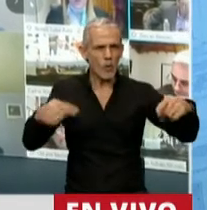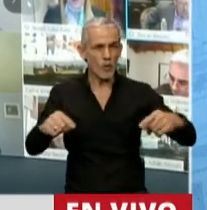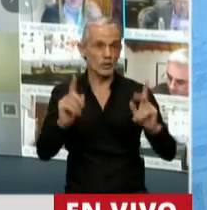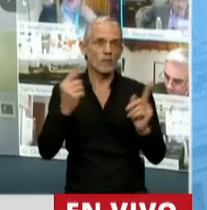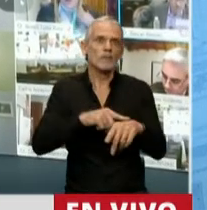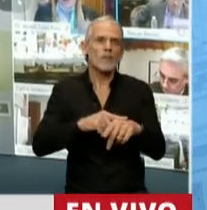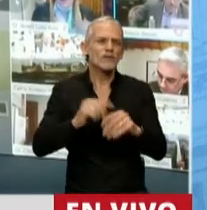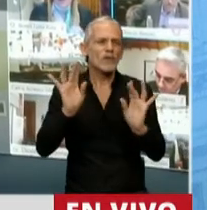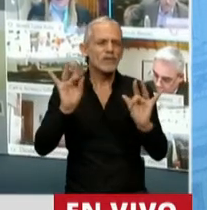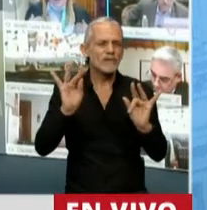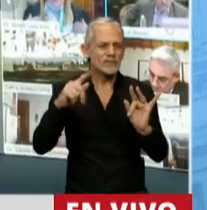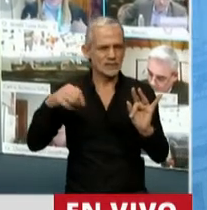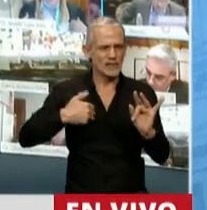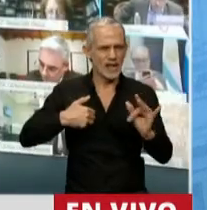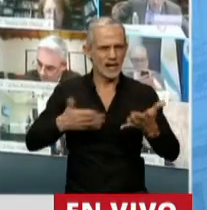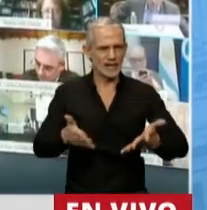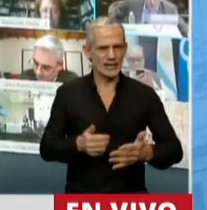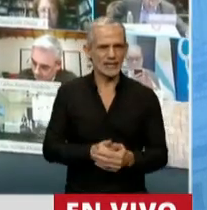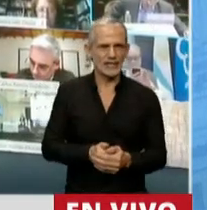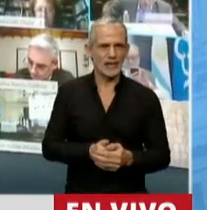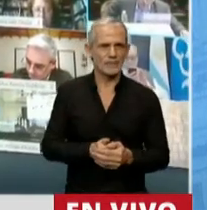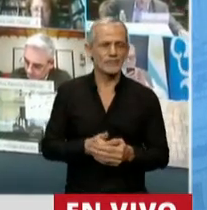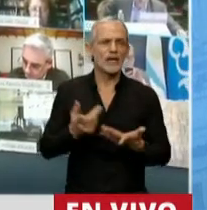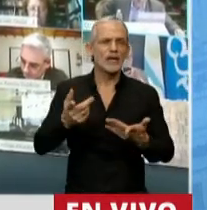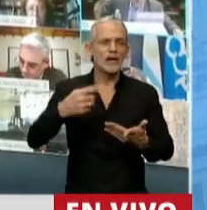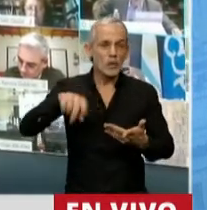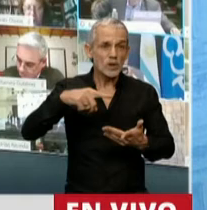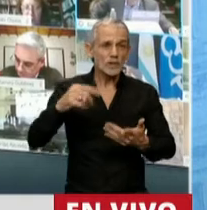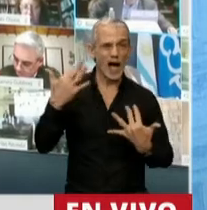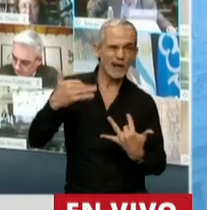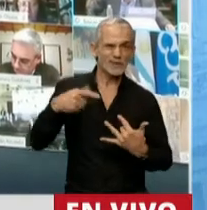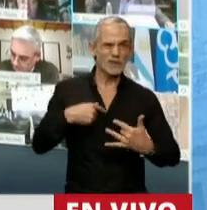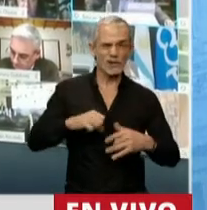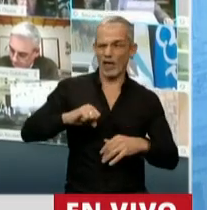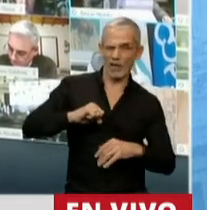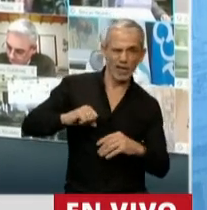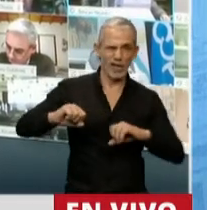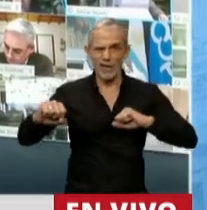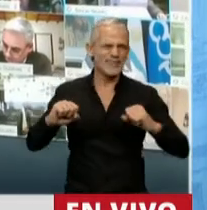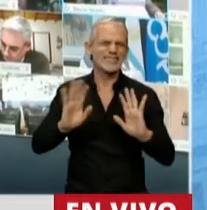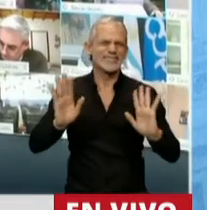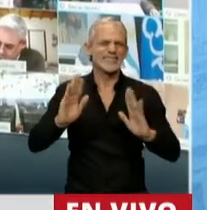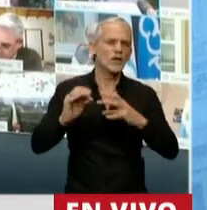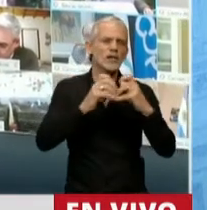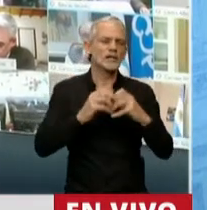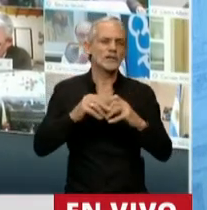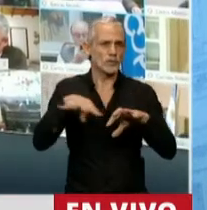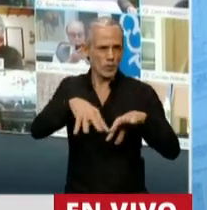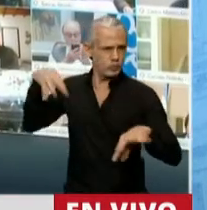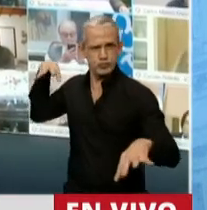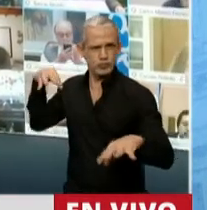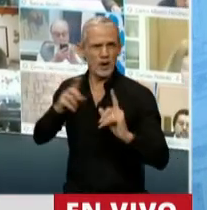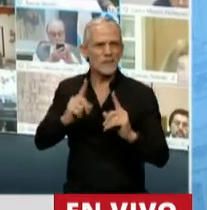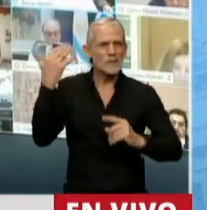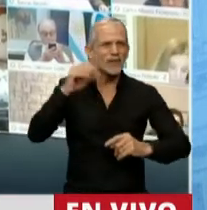que atraviesa la Argentina. No nos van a encontrar intentando voltear de hecho sesiones como ocurría en diciembre